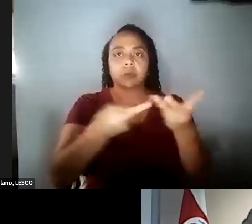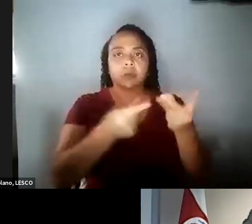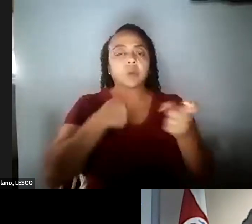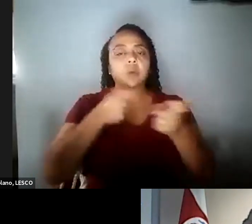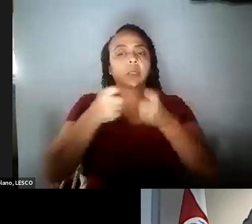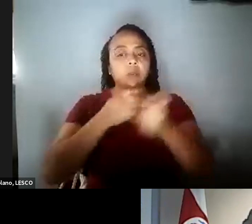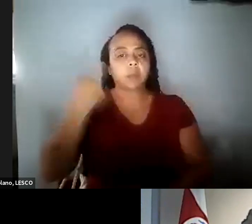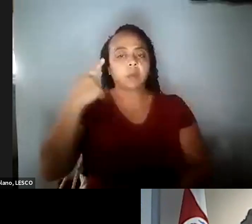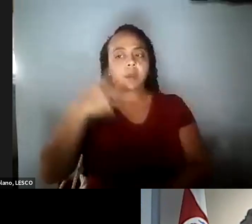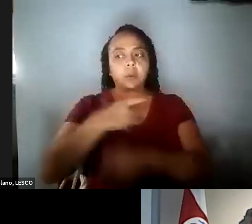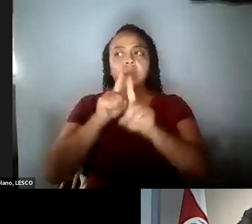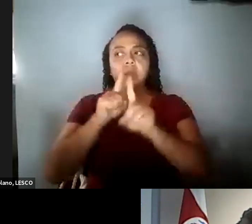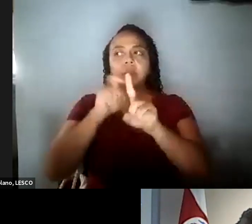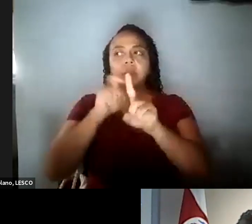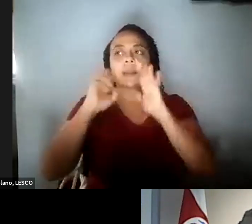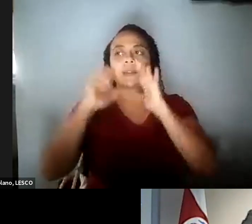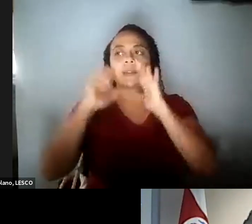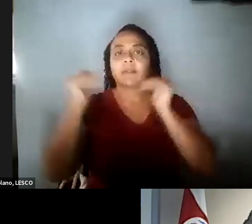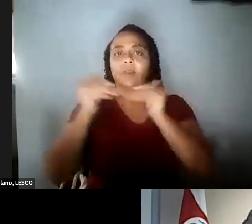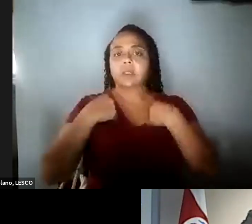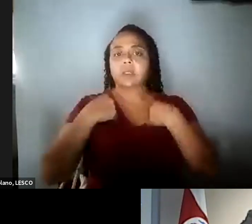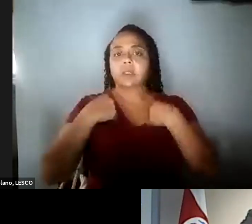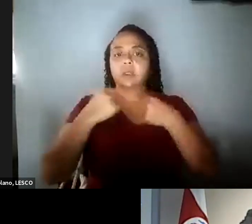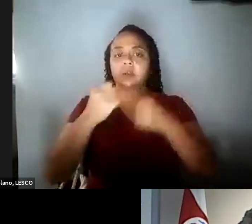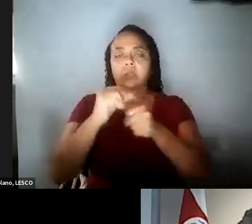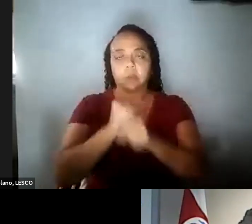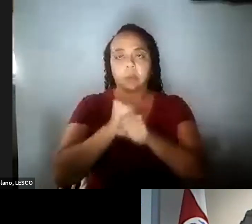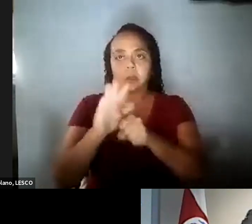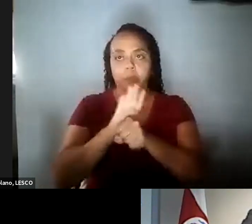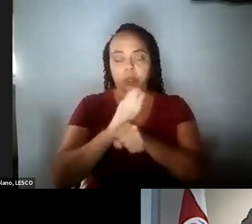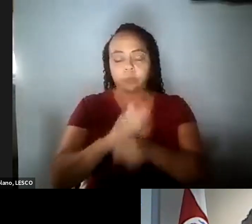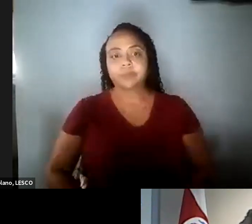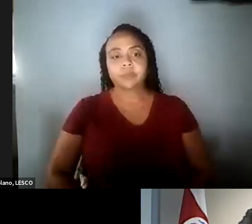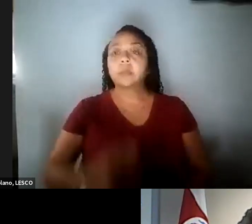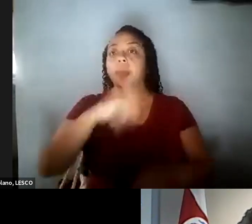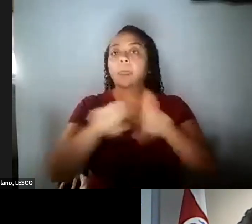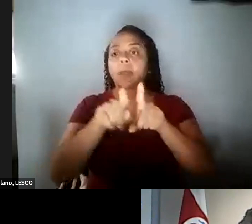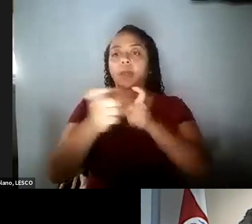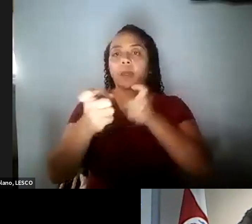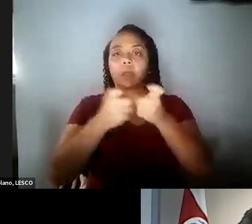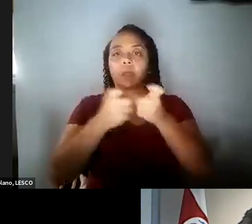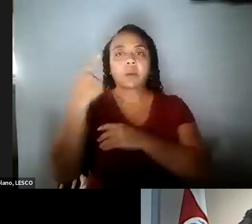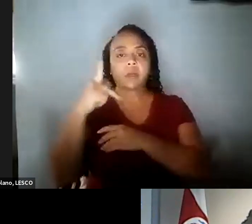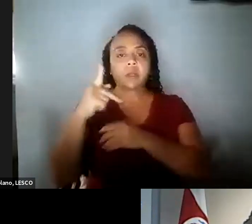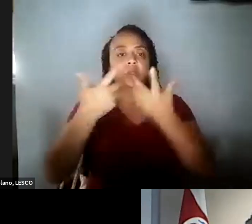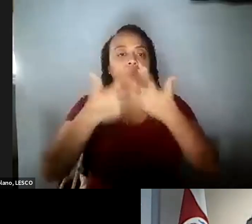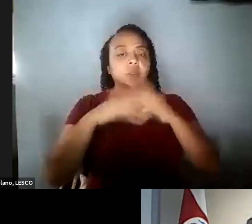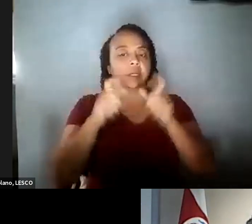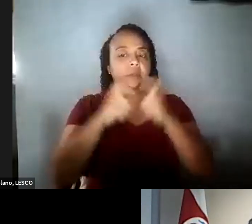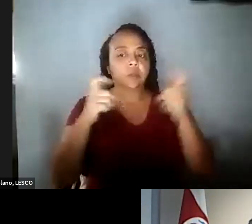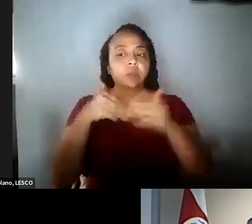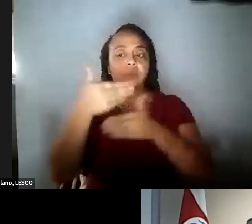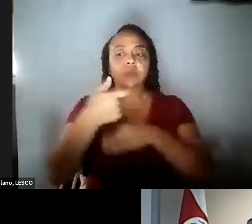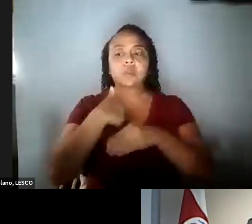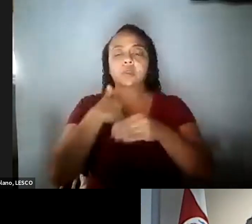hago desde el enfoque de la salud y la seguridad ocupacional y también del control de los riesgos industriales mayores cuando yo genero un